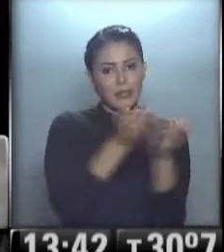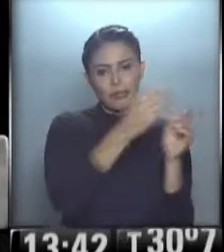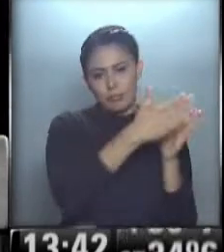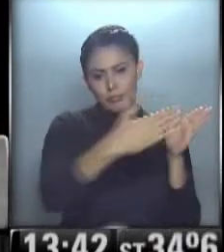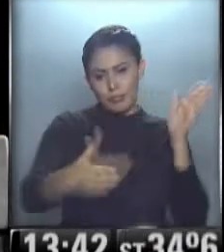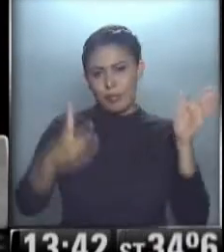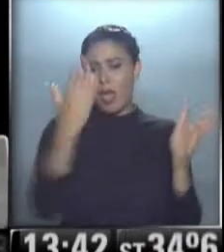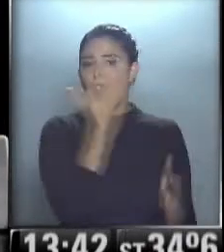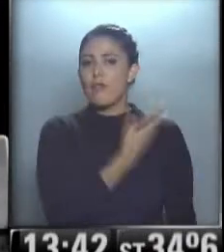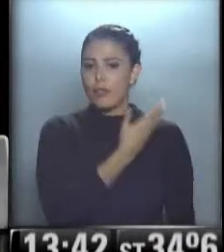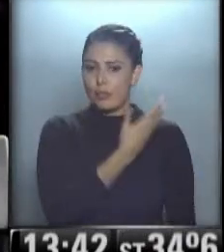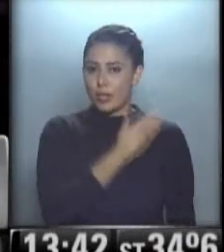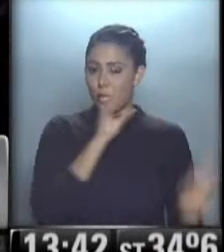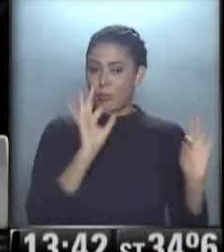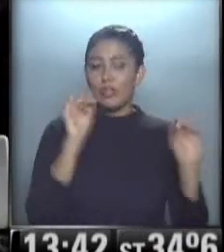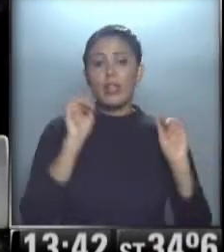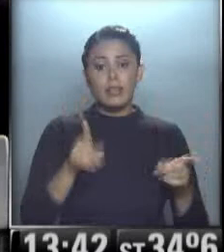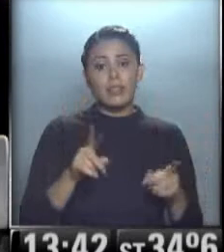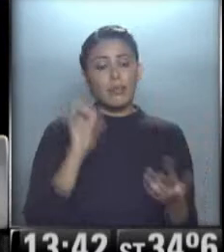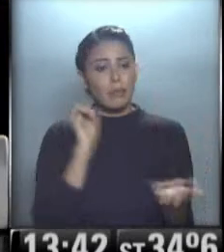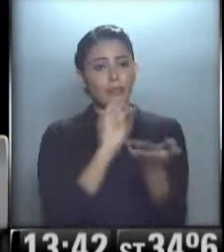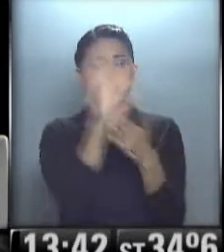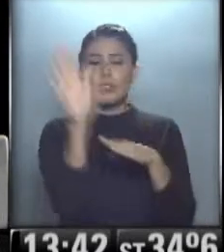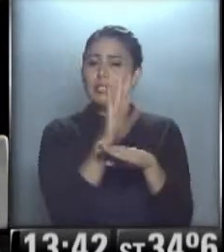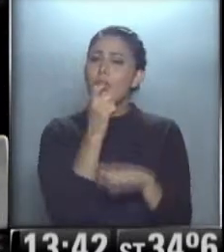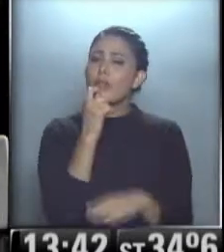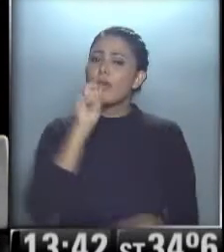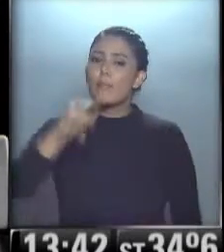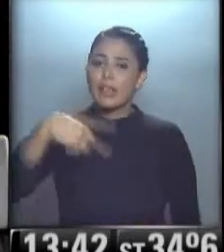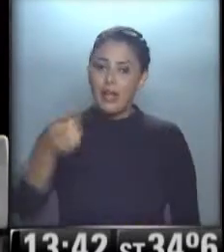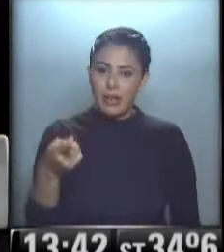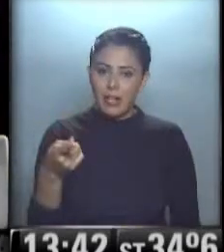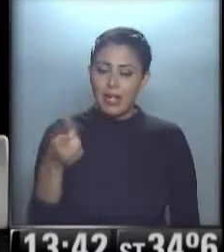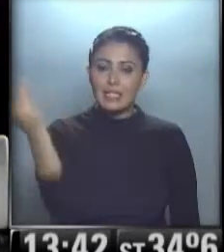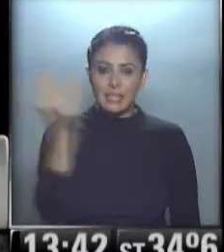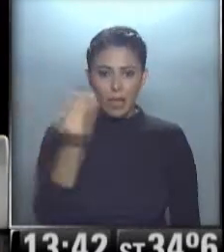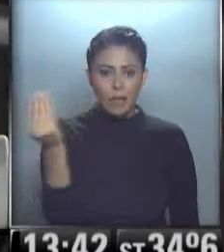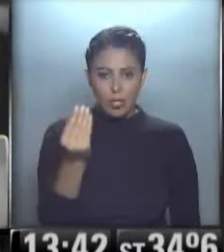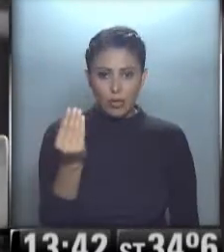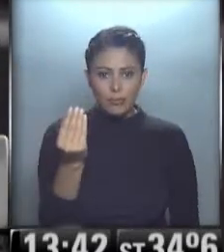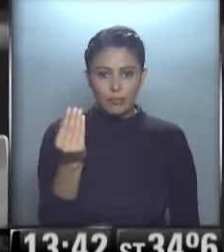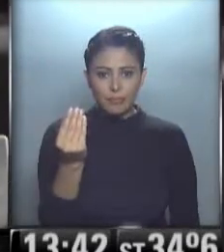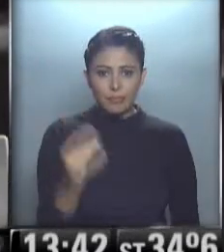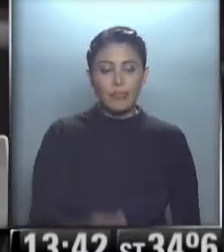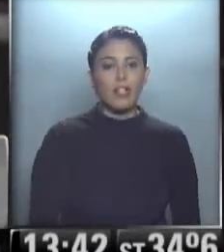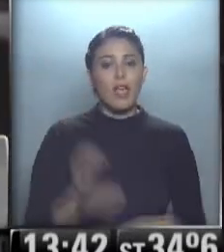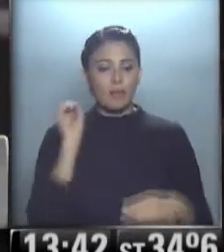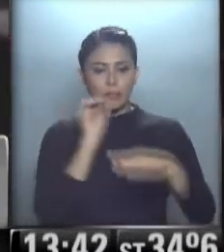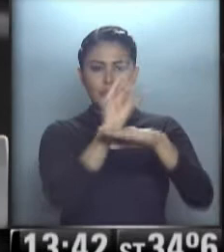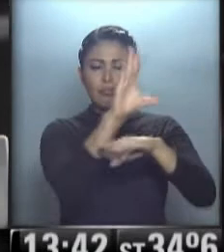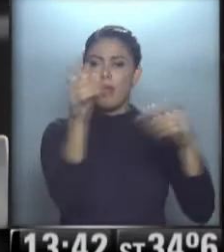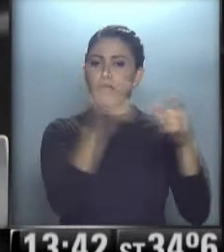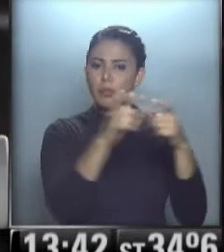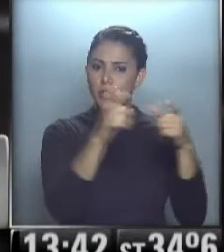mes de febrero, además de eso también hay proyección de cine, como la que se hará mañana, sábado, donde se va a estar proyectando